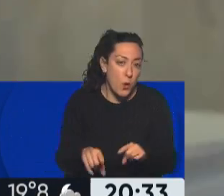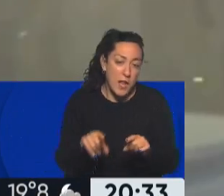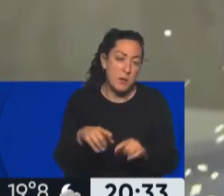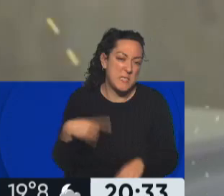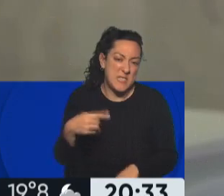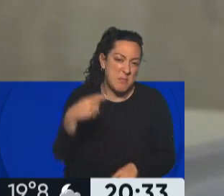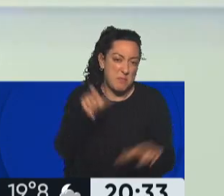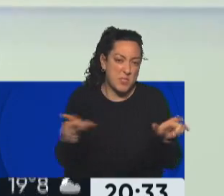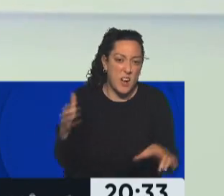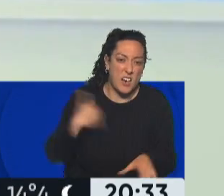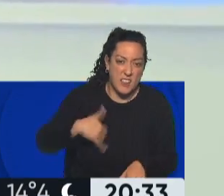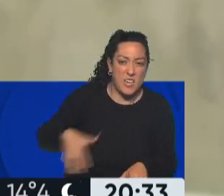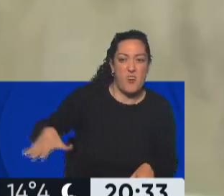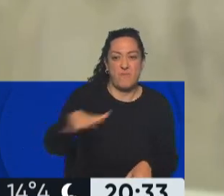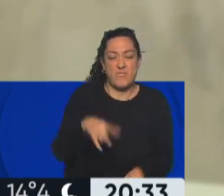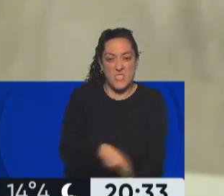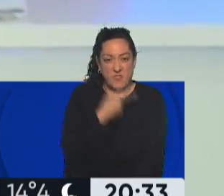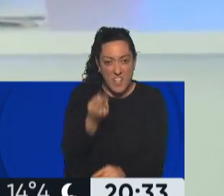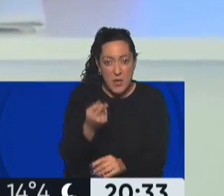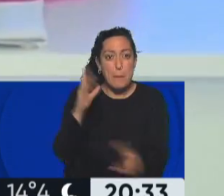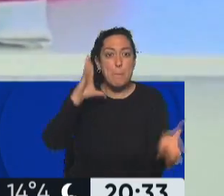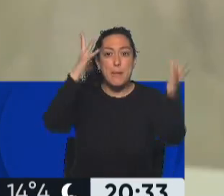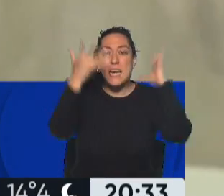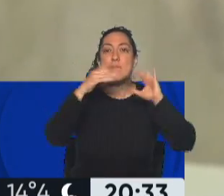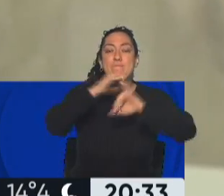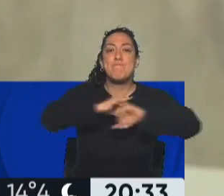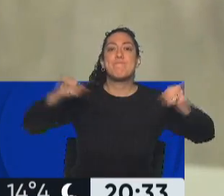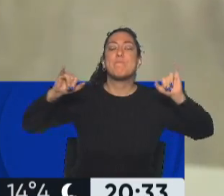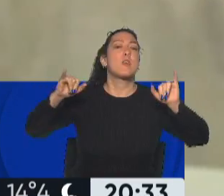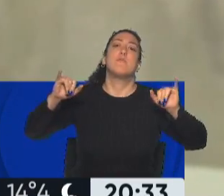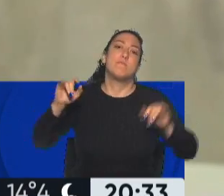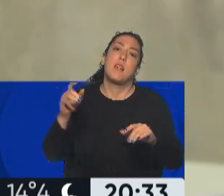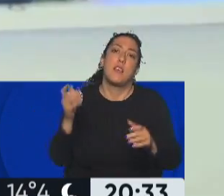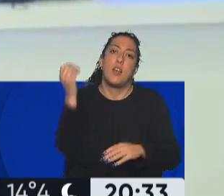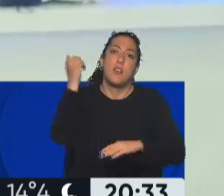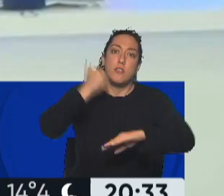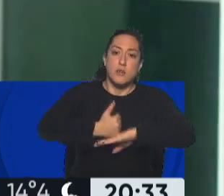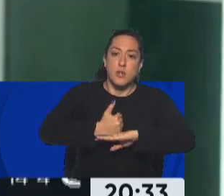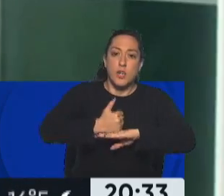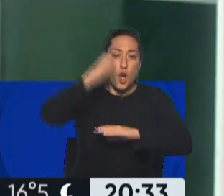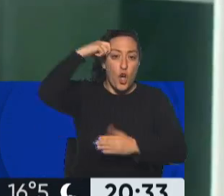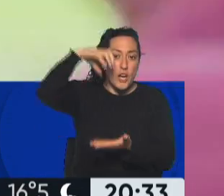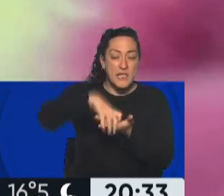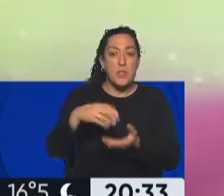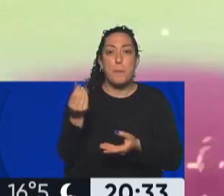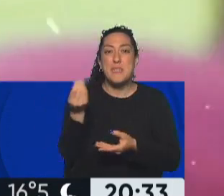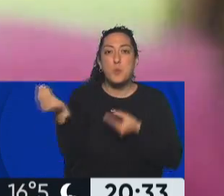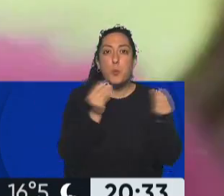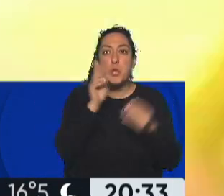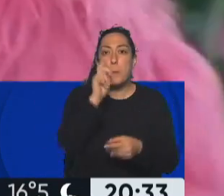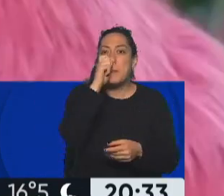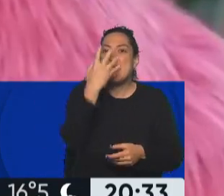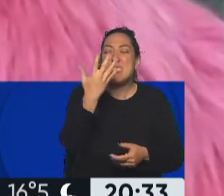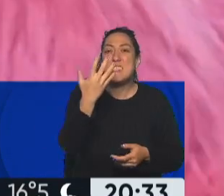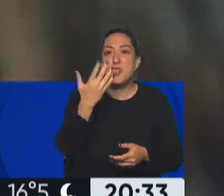todo el pueblo argentino, bueno, Javier Milei va a dar un discurso en el Congreso presentando el presupuesto 2025. Y como